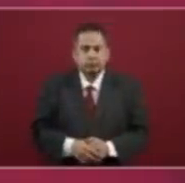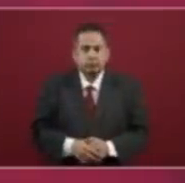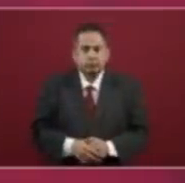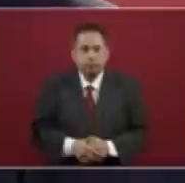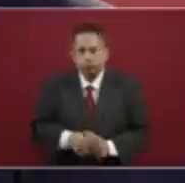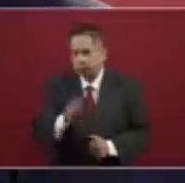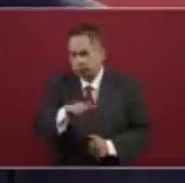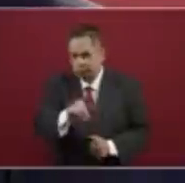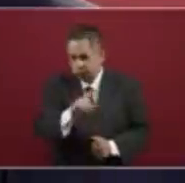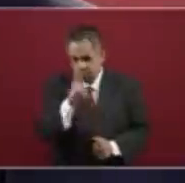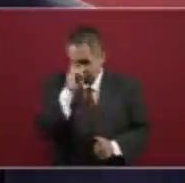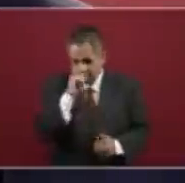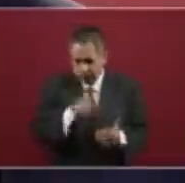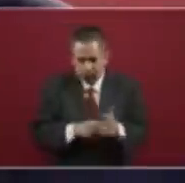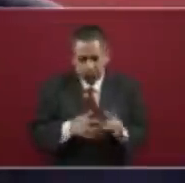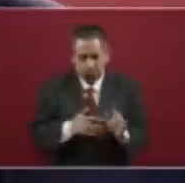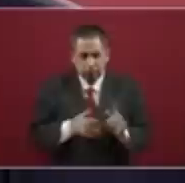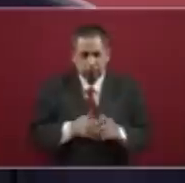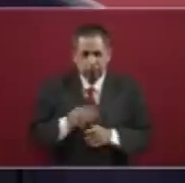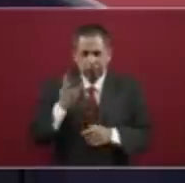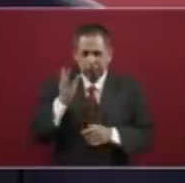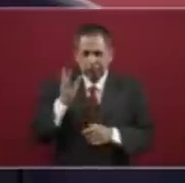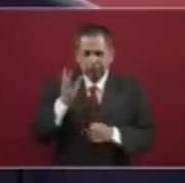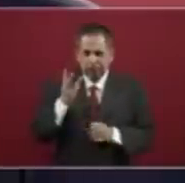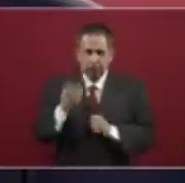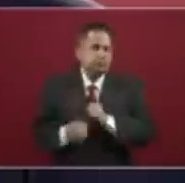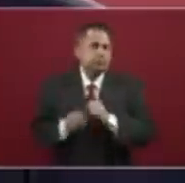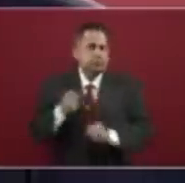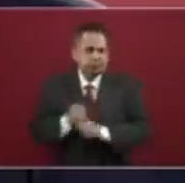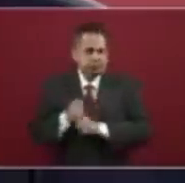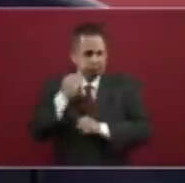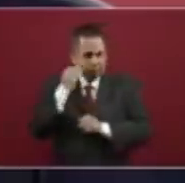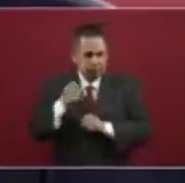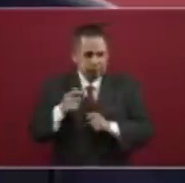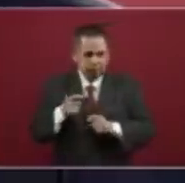Yo creo que en 3 años